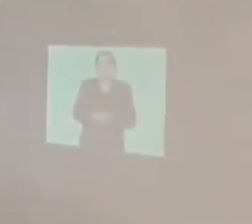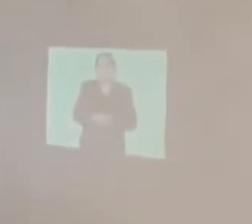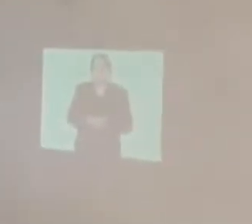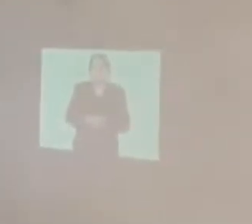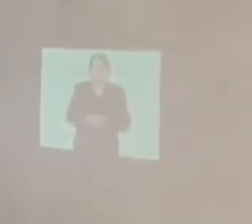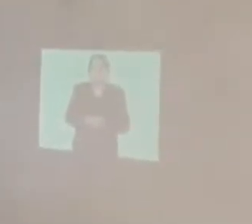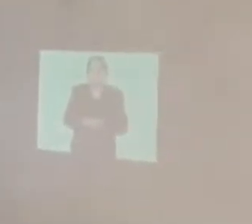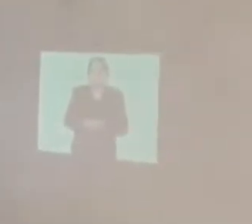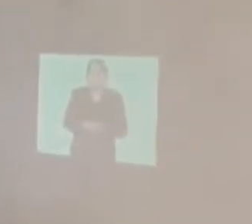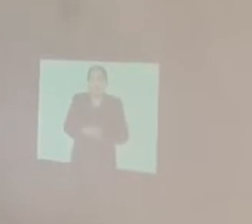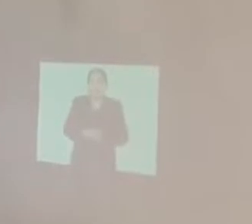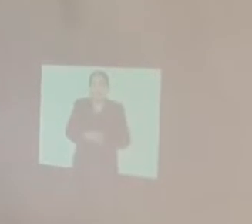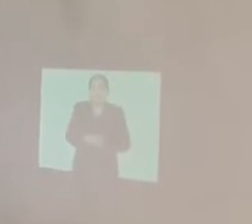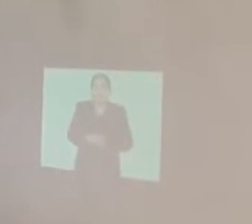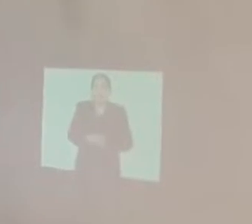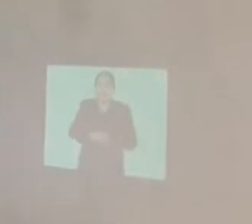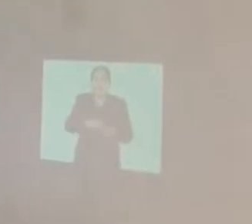Ya operan